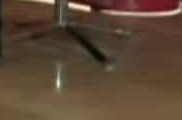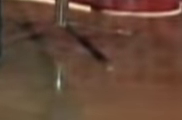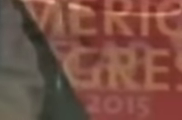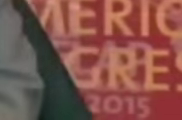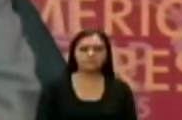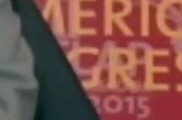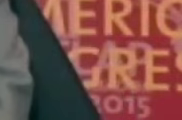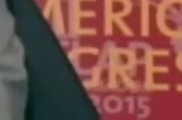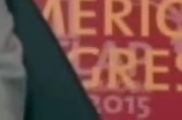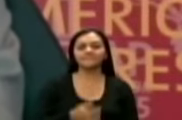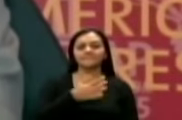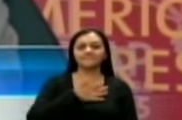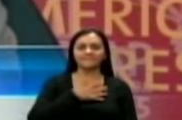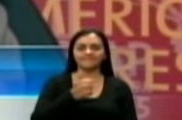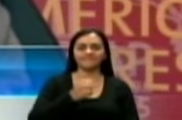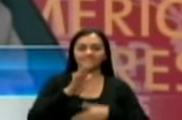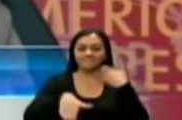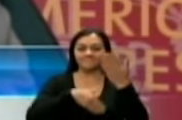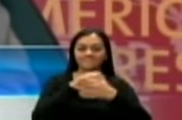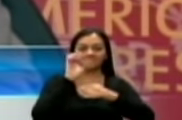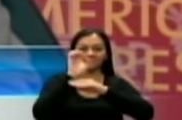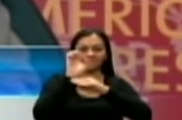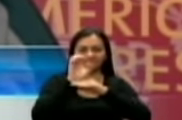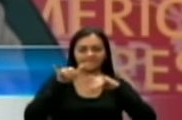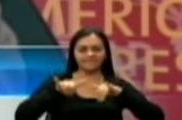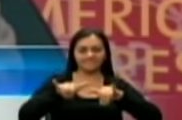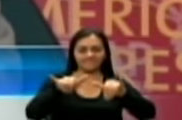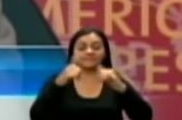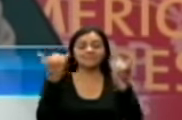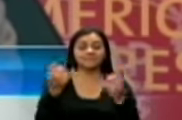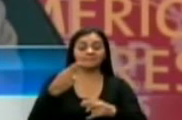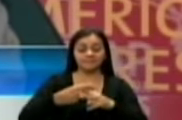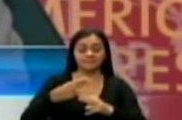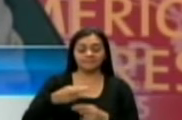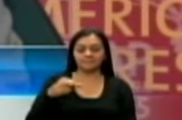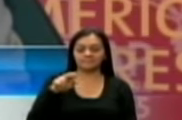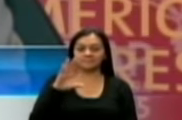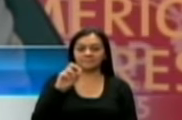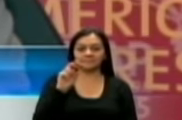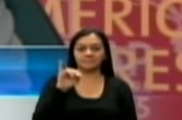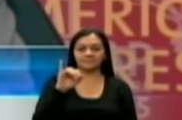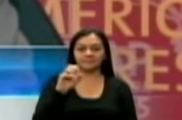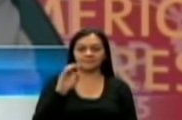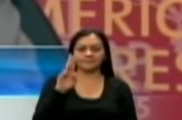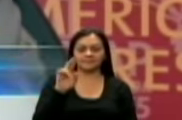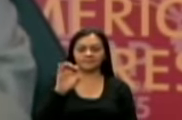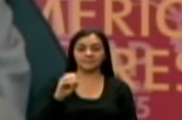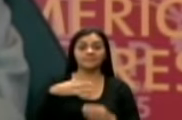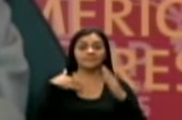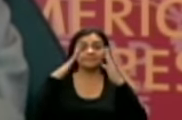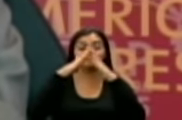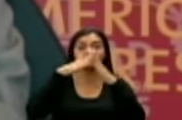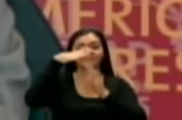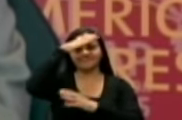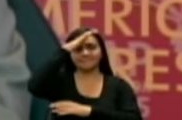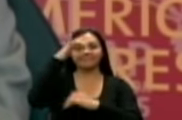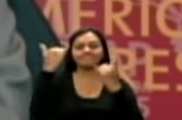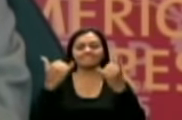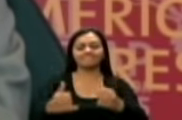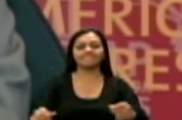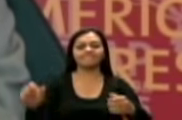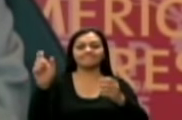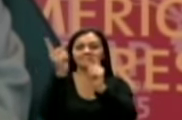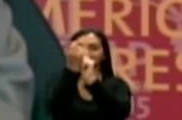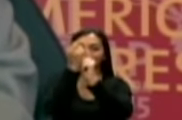¿Qué tal, amigos de Ecuador no para? Soy Marco Antonio Bravo. Nos encontramos aquí en la Casa de la Cultura Ecuatoriana a propósito del encuentro